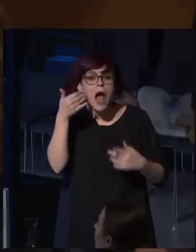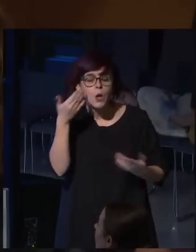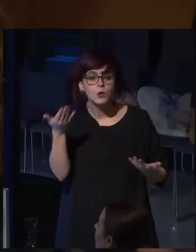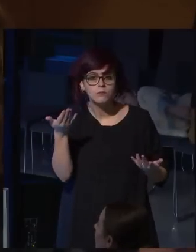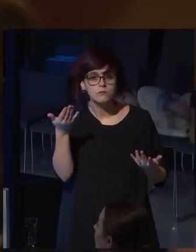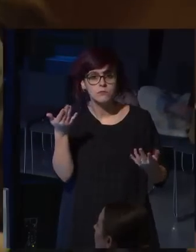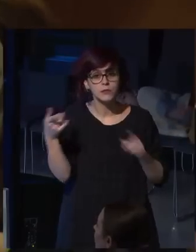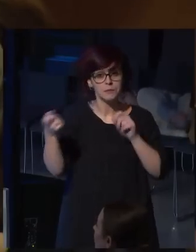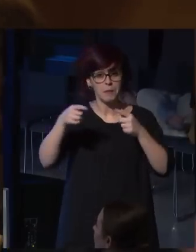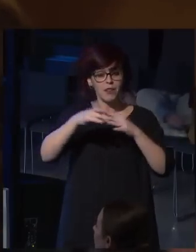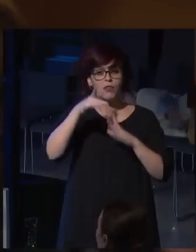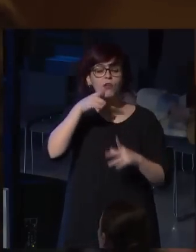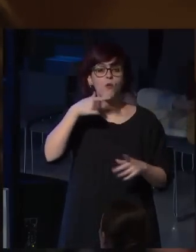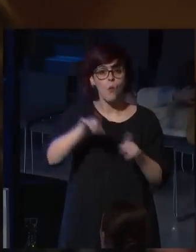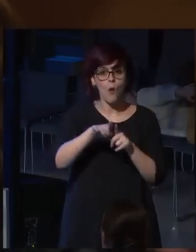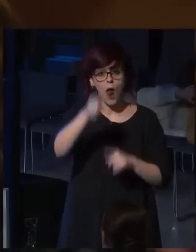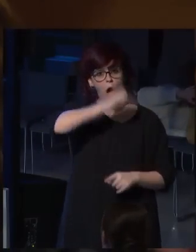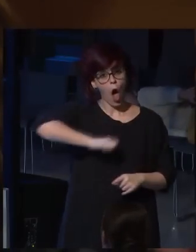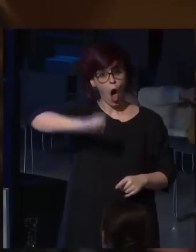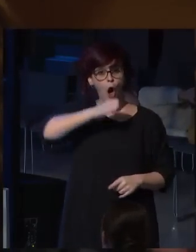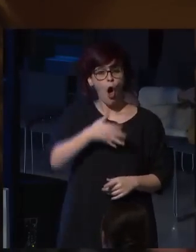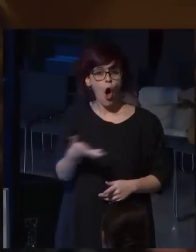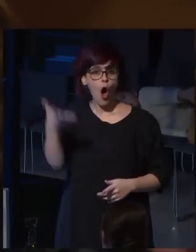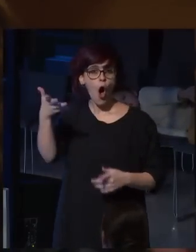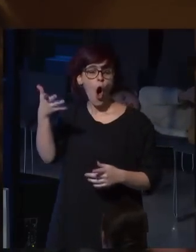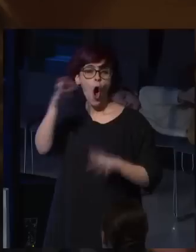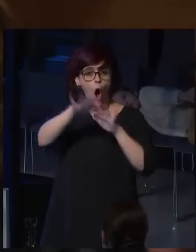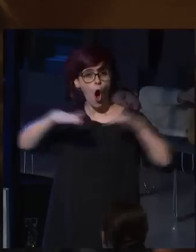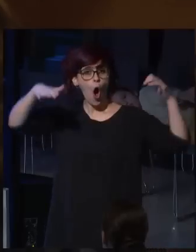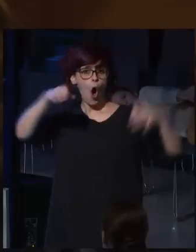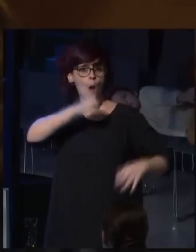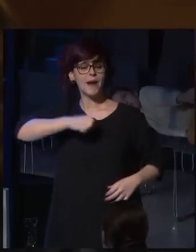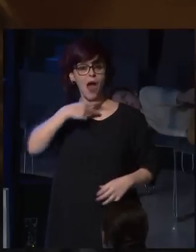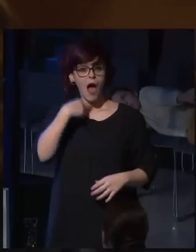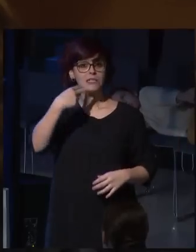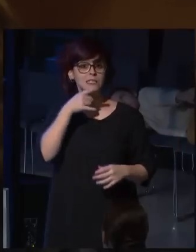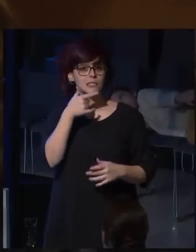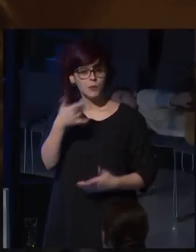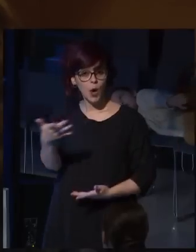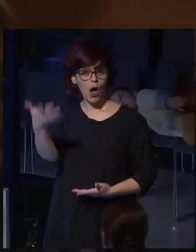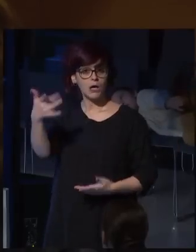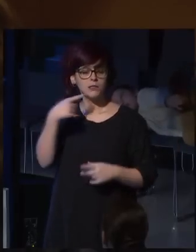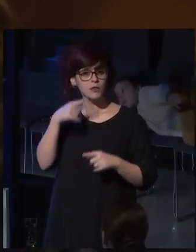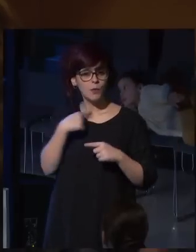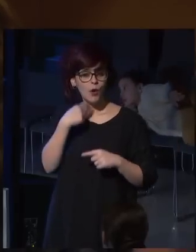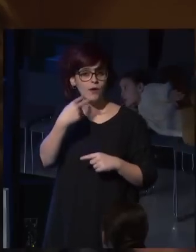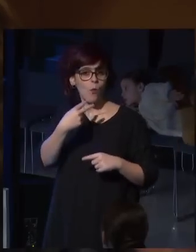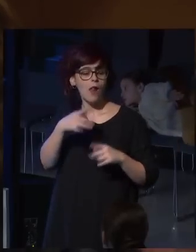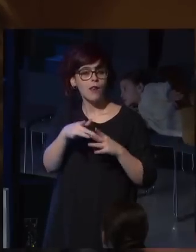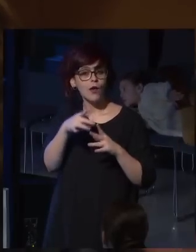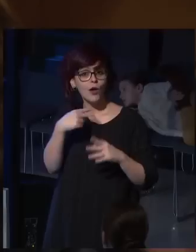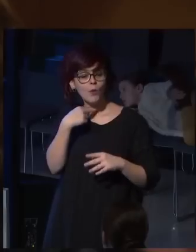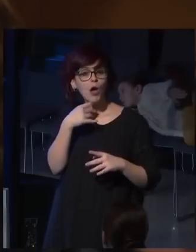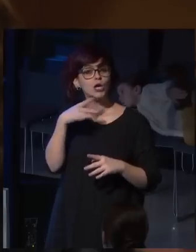el símil de en la ópera cuando hay que dar un agudo muy grande, pues hay un tío ahí con un pífano, un pito que complementa